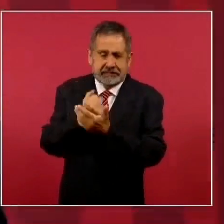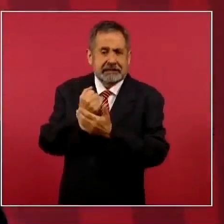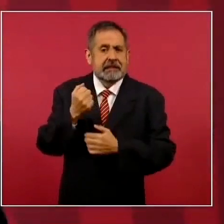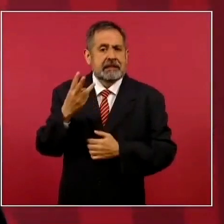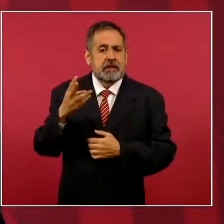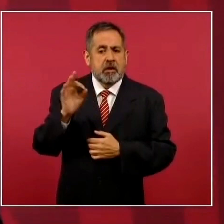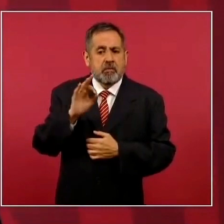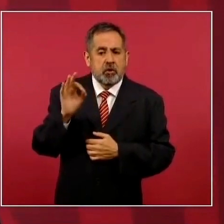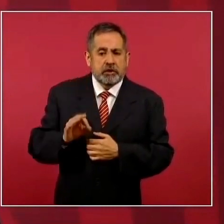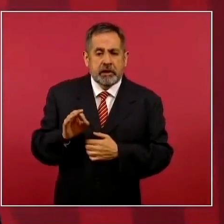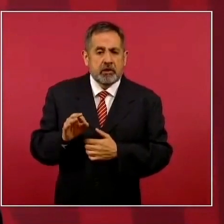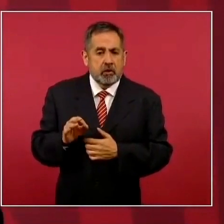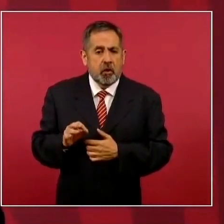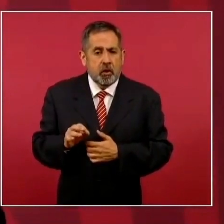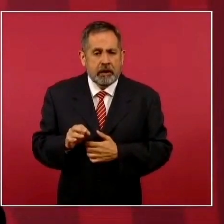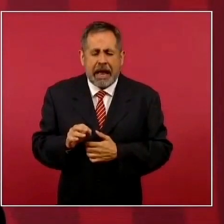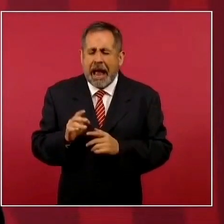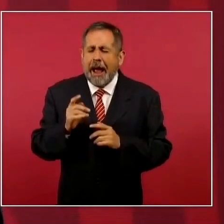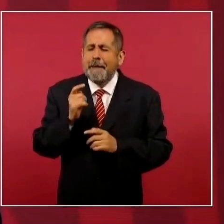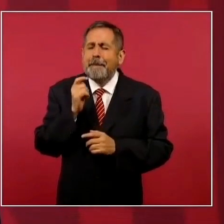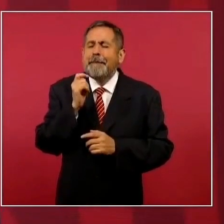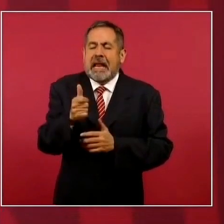3% de panzazo.